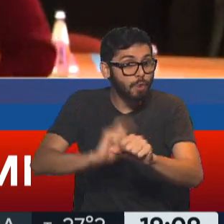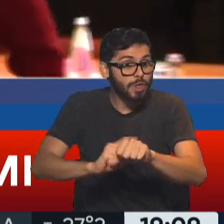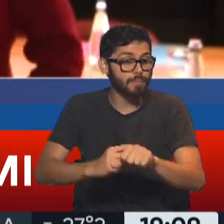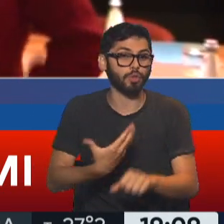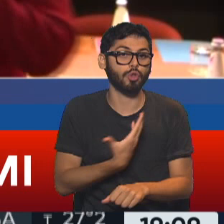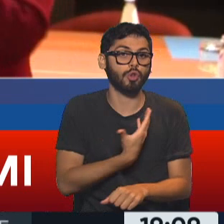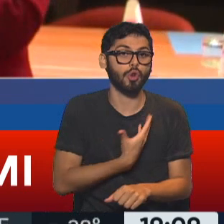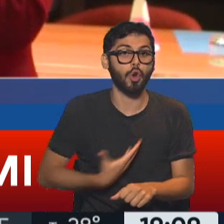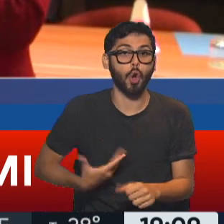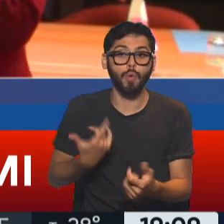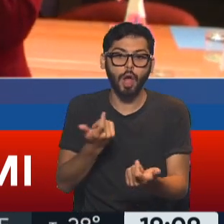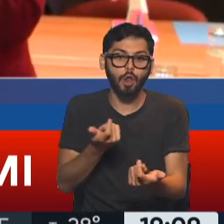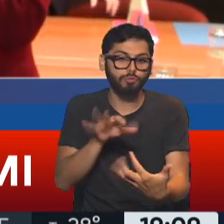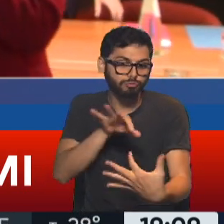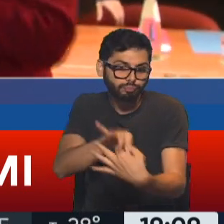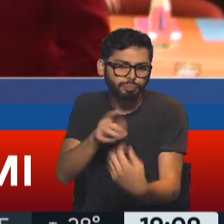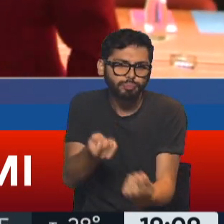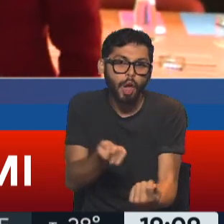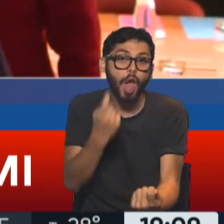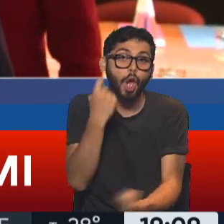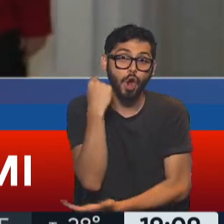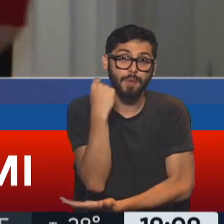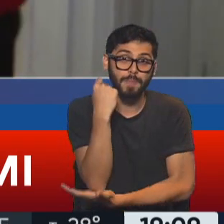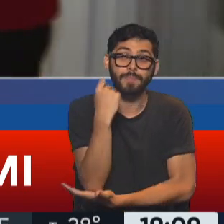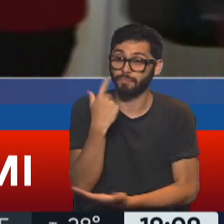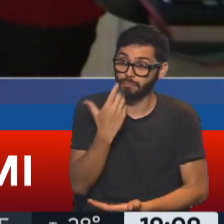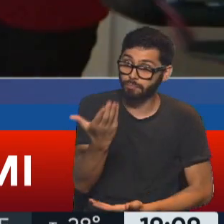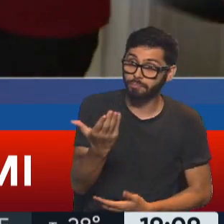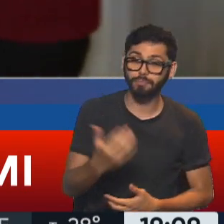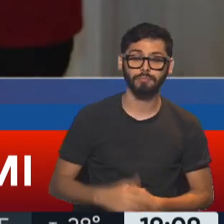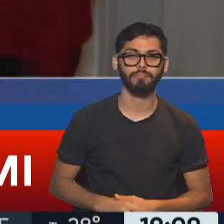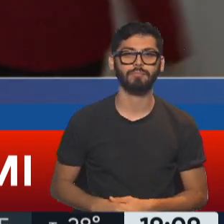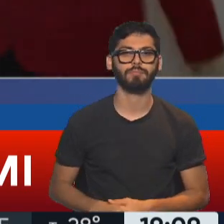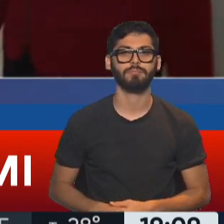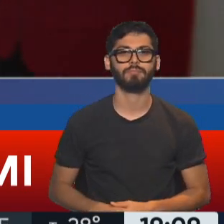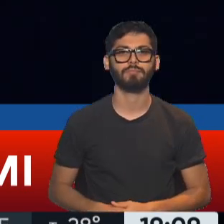actuar sobre la economía. ¿Lo compartimos, te parece? Lo escuchamos.